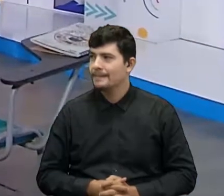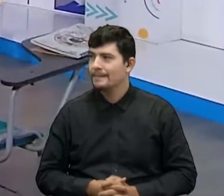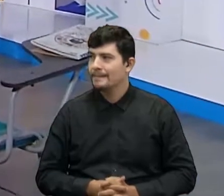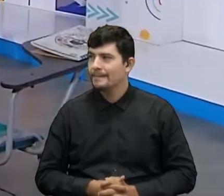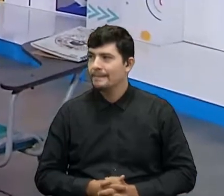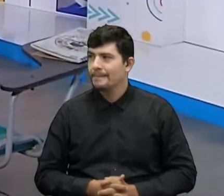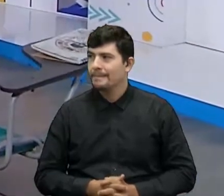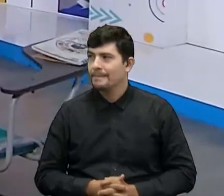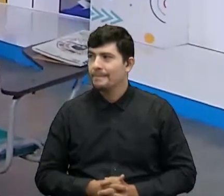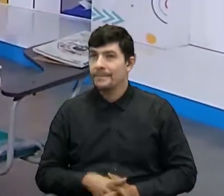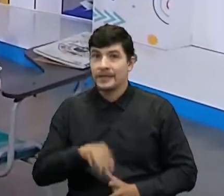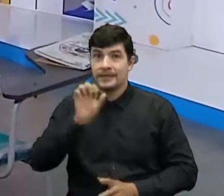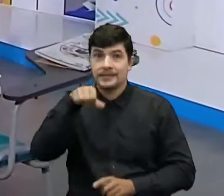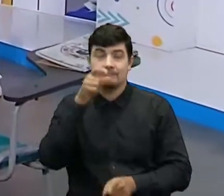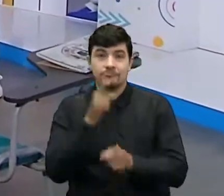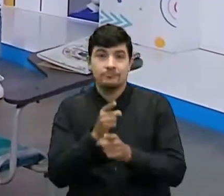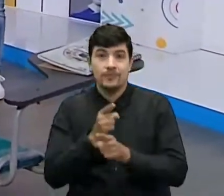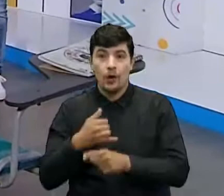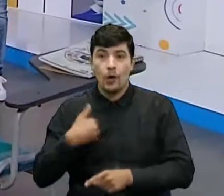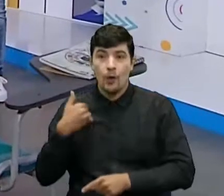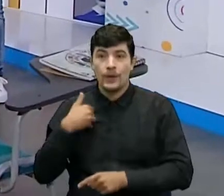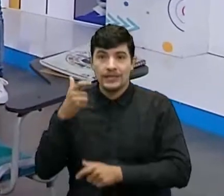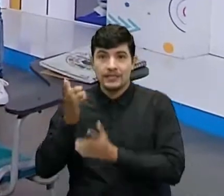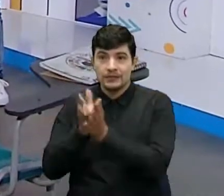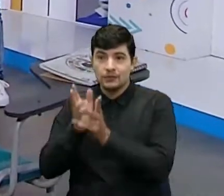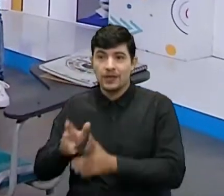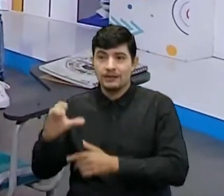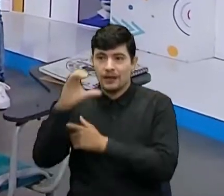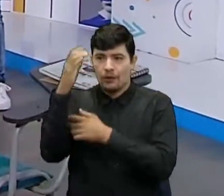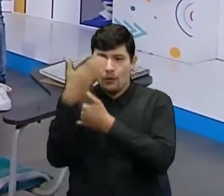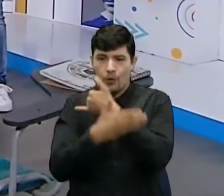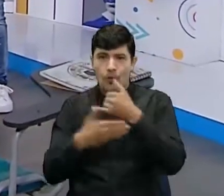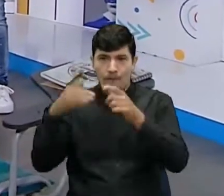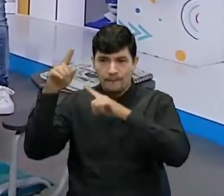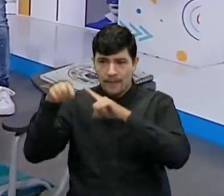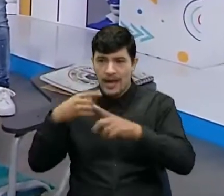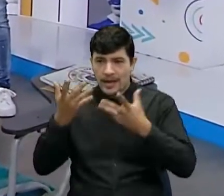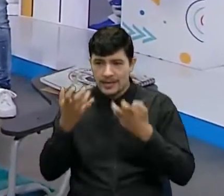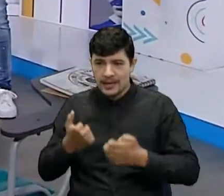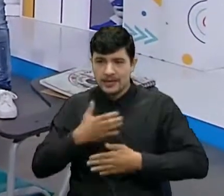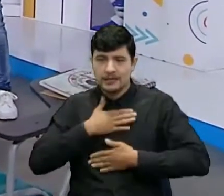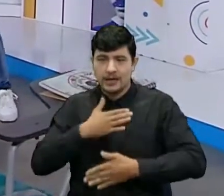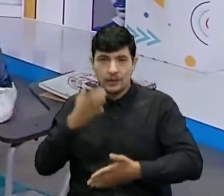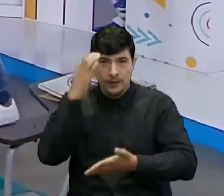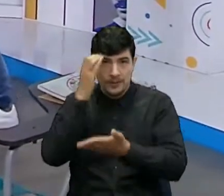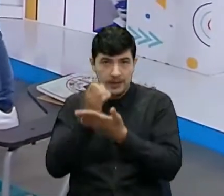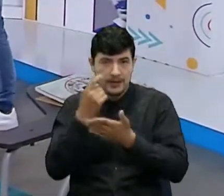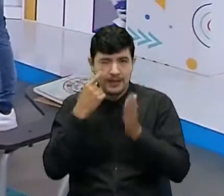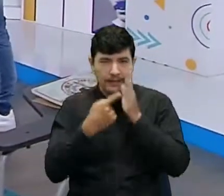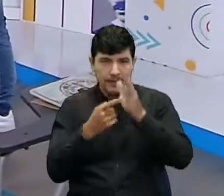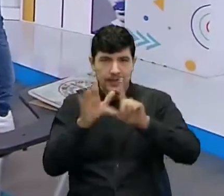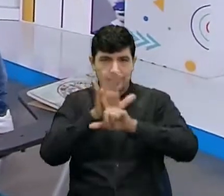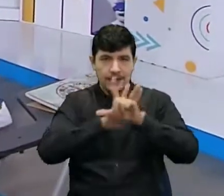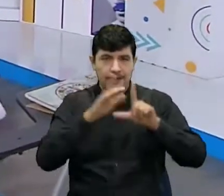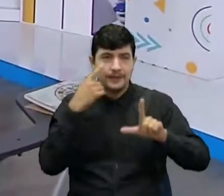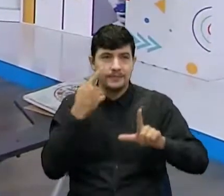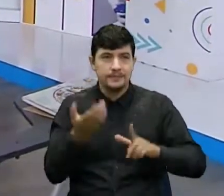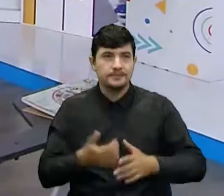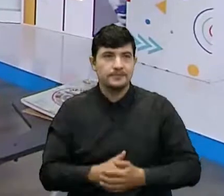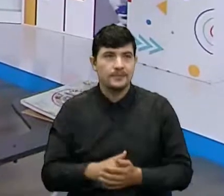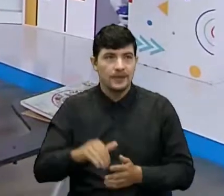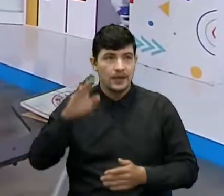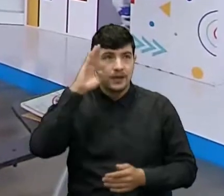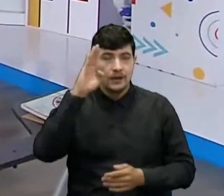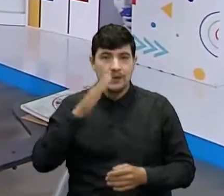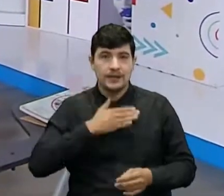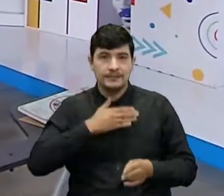Mr. Frank Tenemos jóvenes De Colombia Que quieren saludarnos Y quieren contarnos En el programa ¿Qué les parece? Veamos el siguiente video A ver Hola